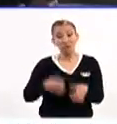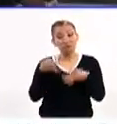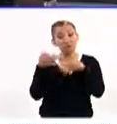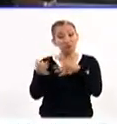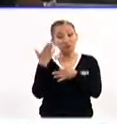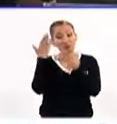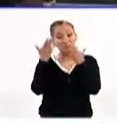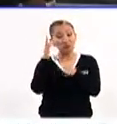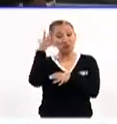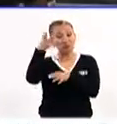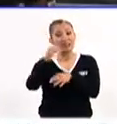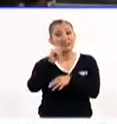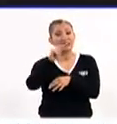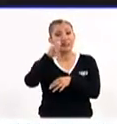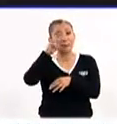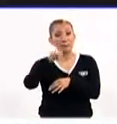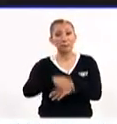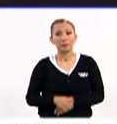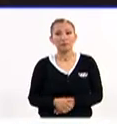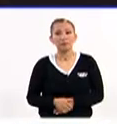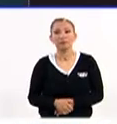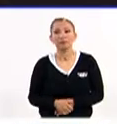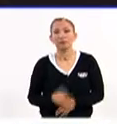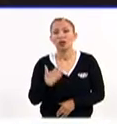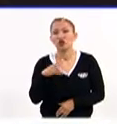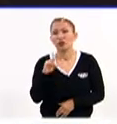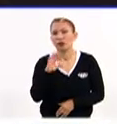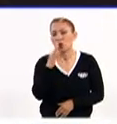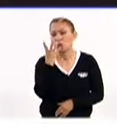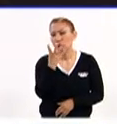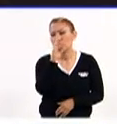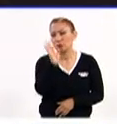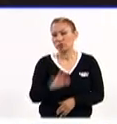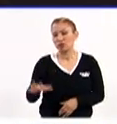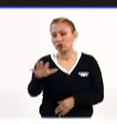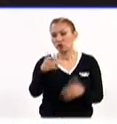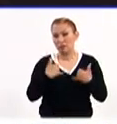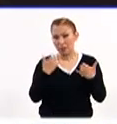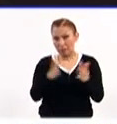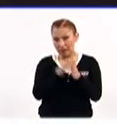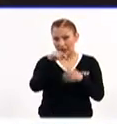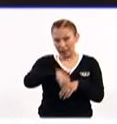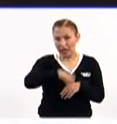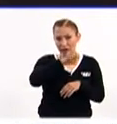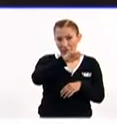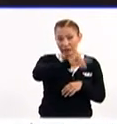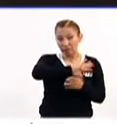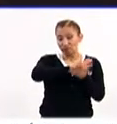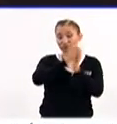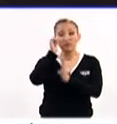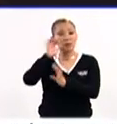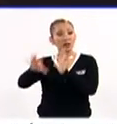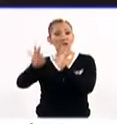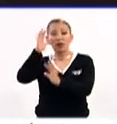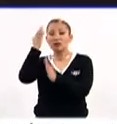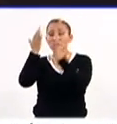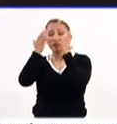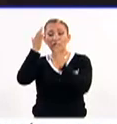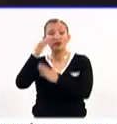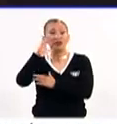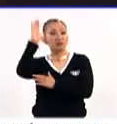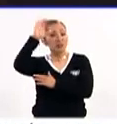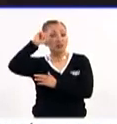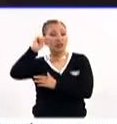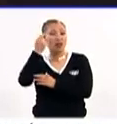áreas y carreras STEM. Tenemos un 84% de los chicos que participan en FIRST acaban en una carrera de ciencia,